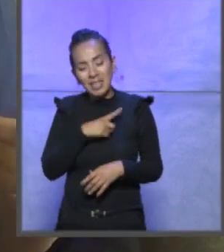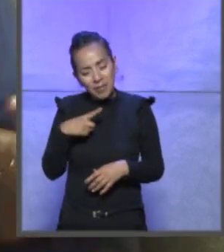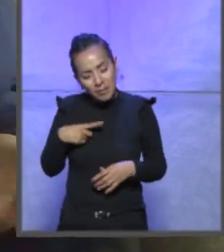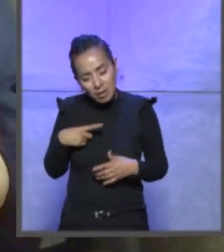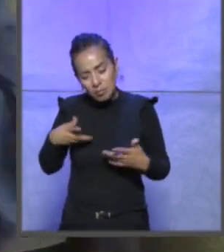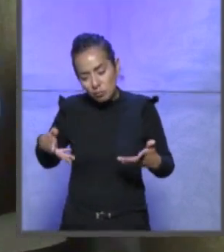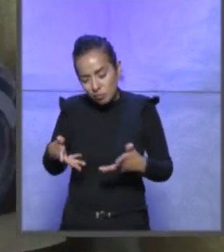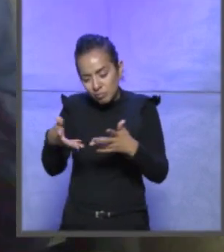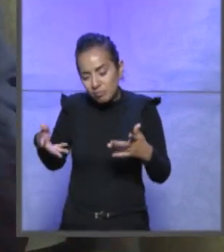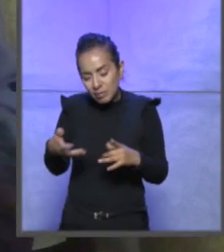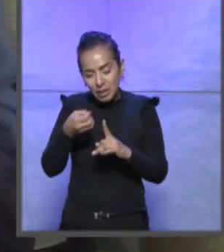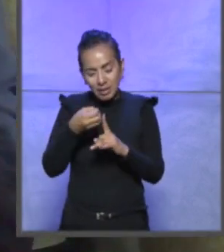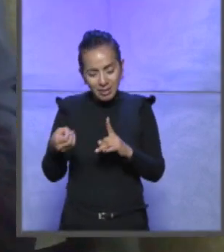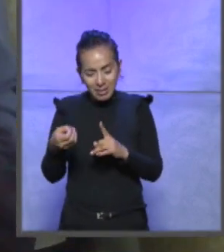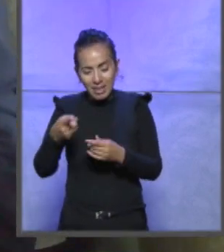organización